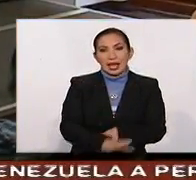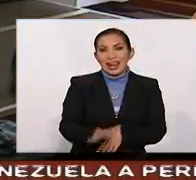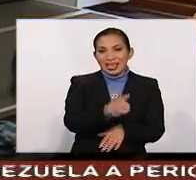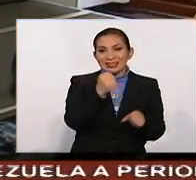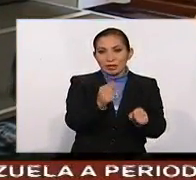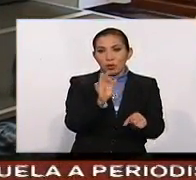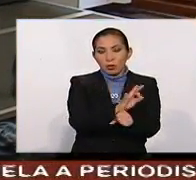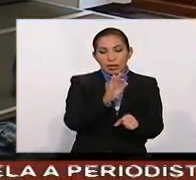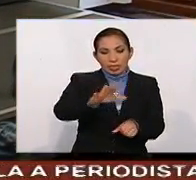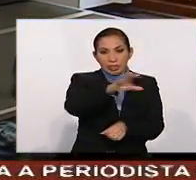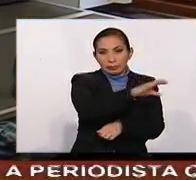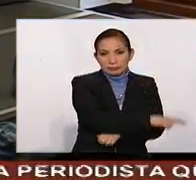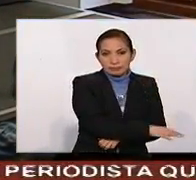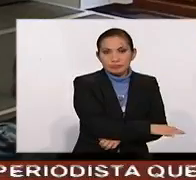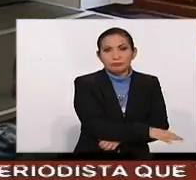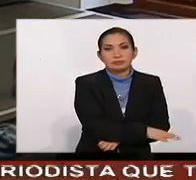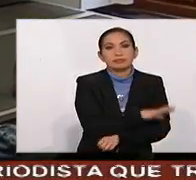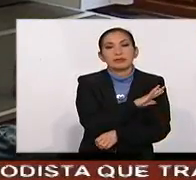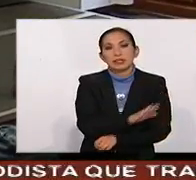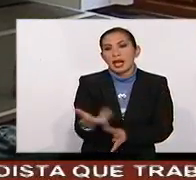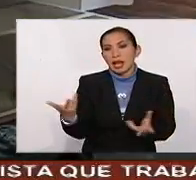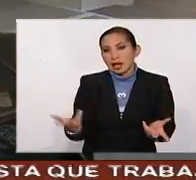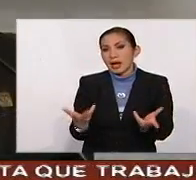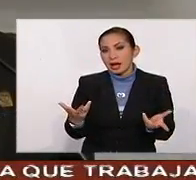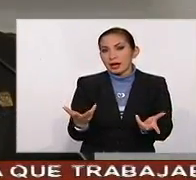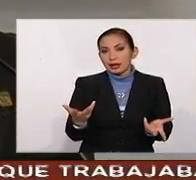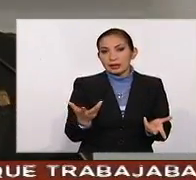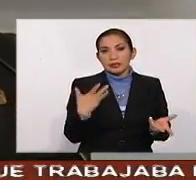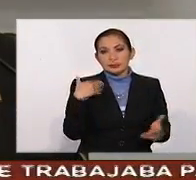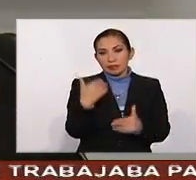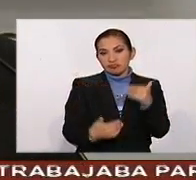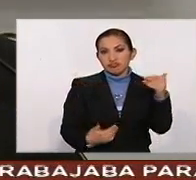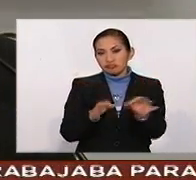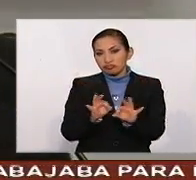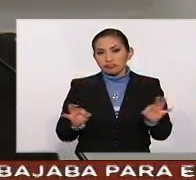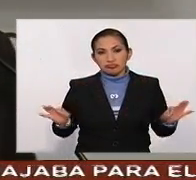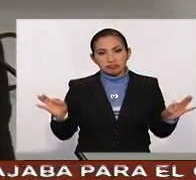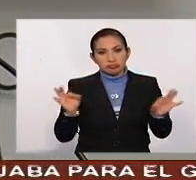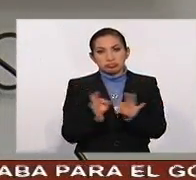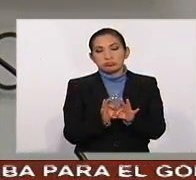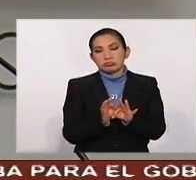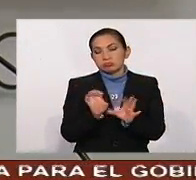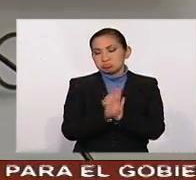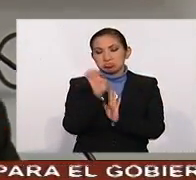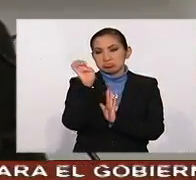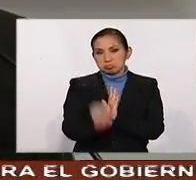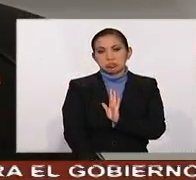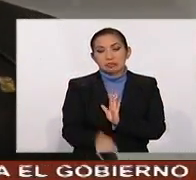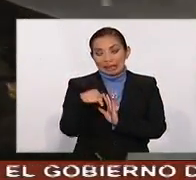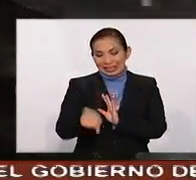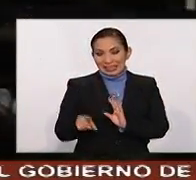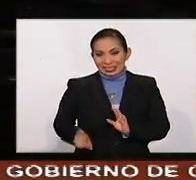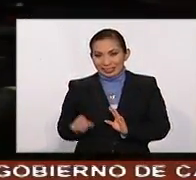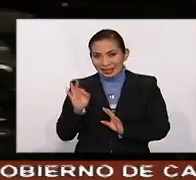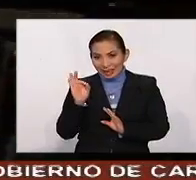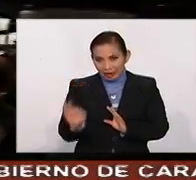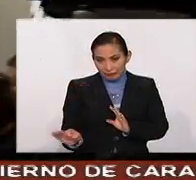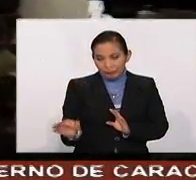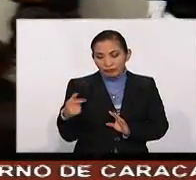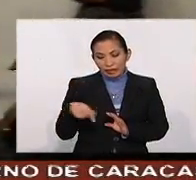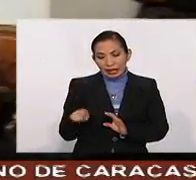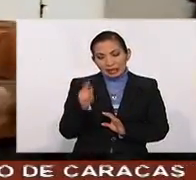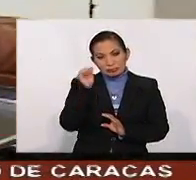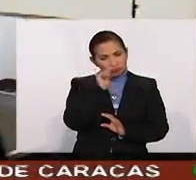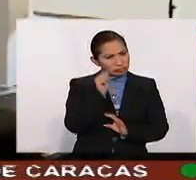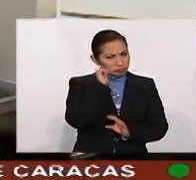seguridad del DF ya ha generado varios avances muy importantes. Por ejemplo, aquí en el Distrito Federal funciona